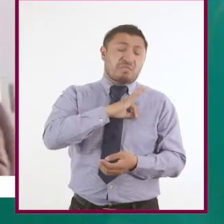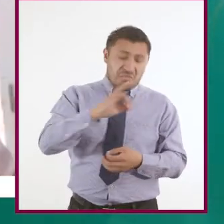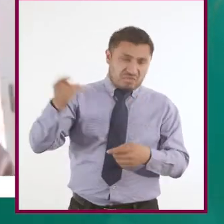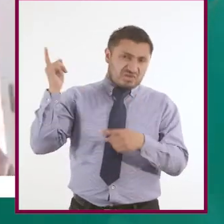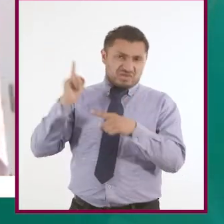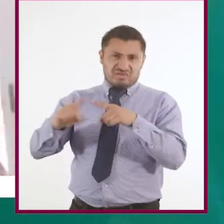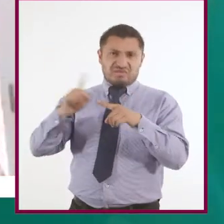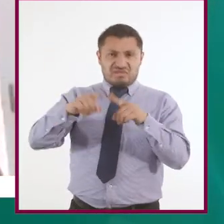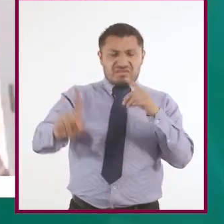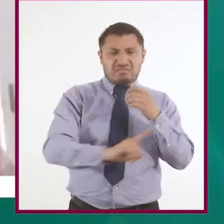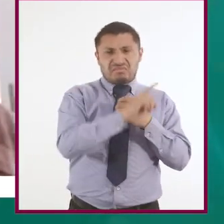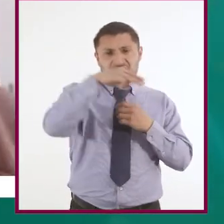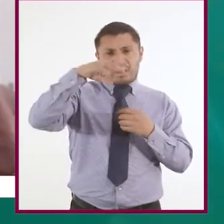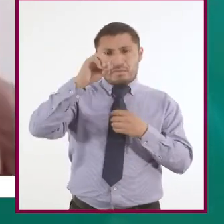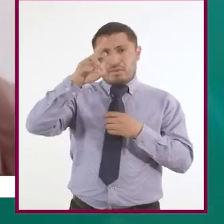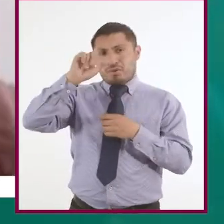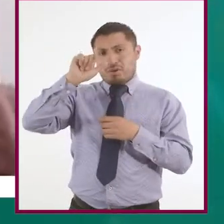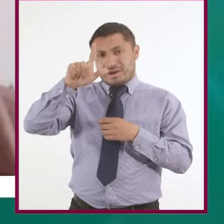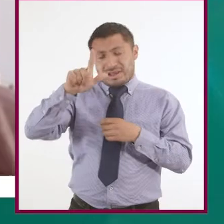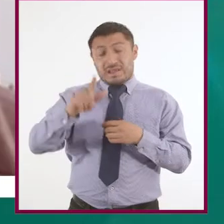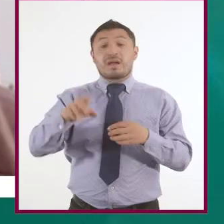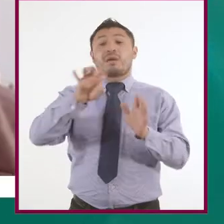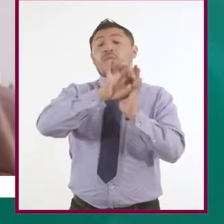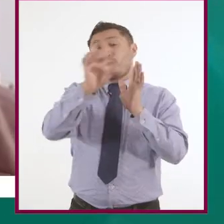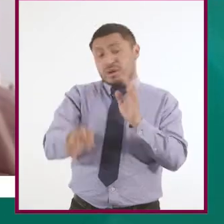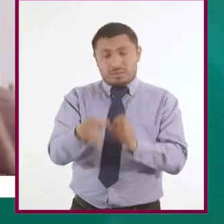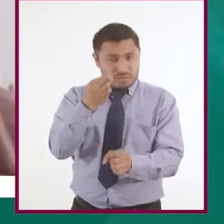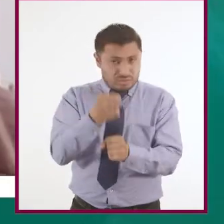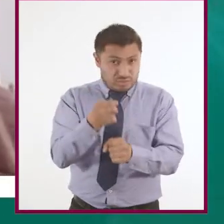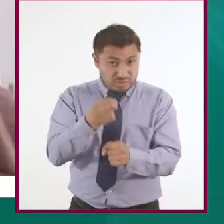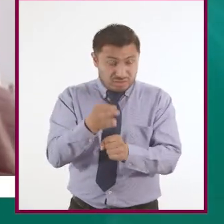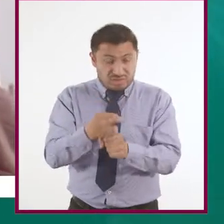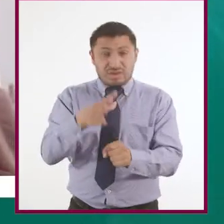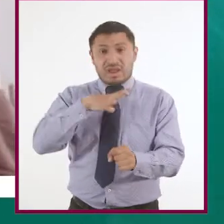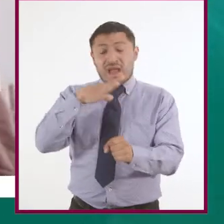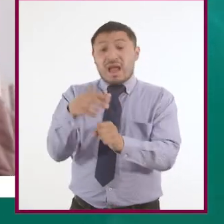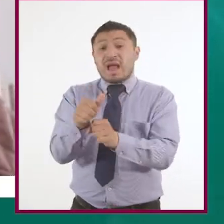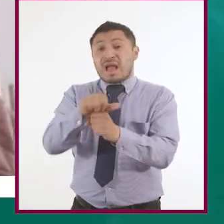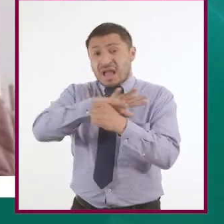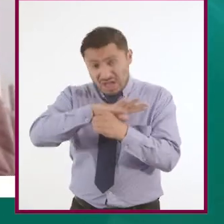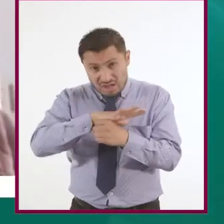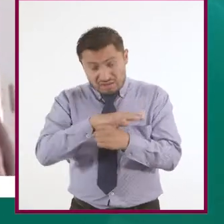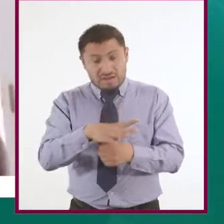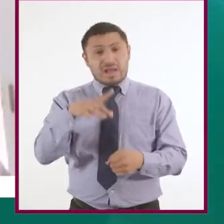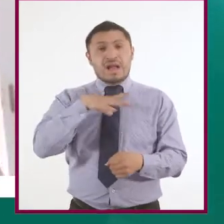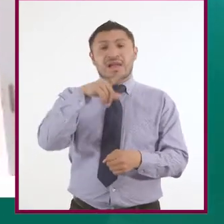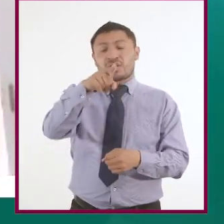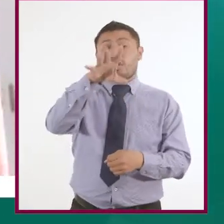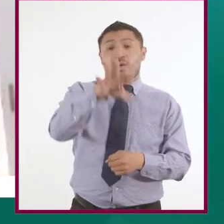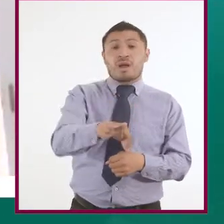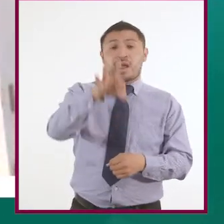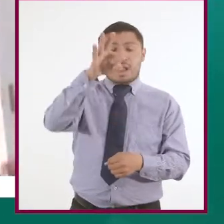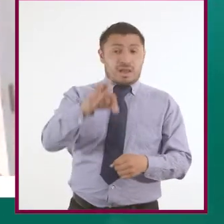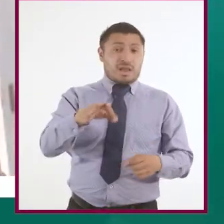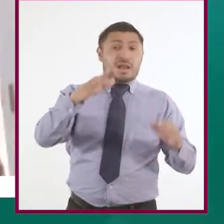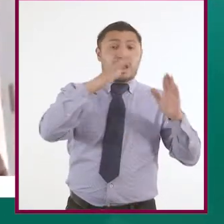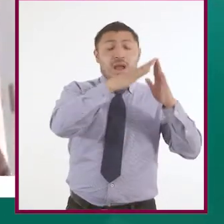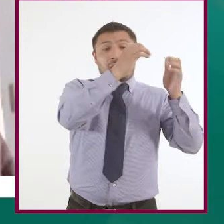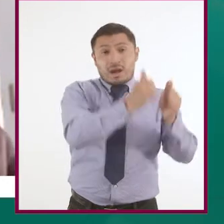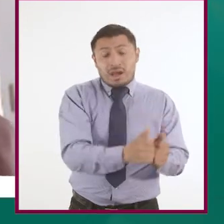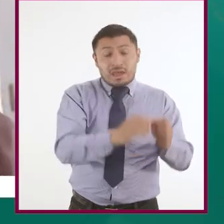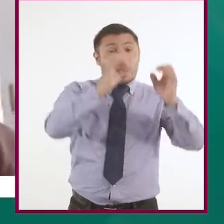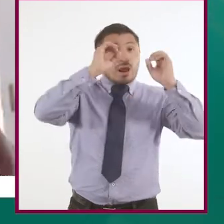Por ejemplo, ahora que sufrimos de una pandemia, pues tenemos que escoger entre quedarnos en casa